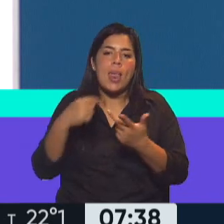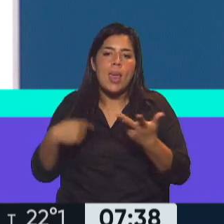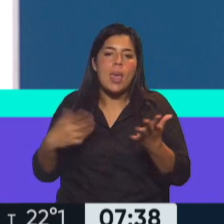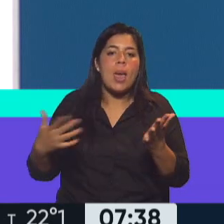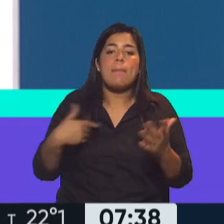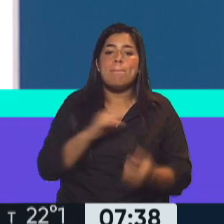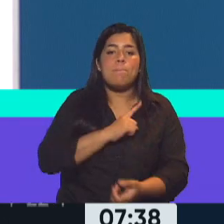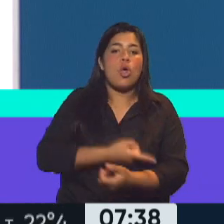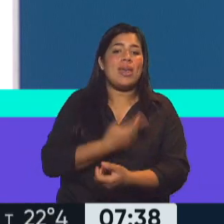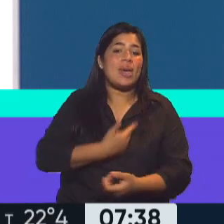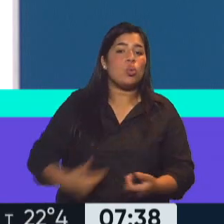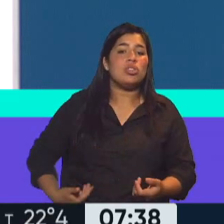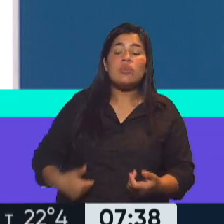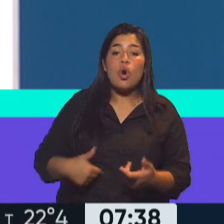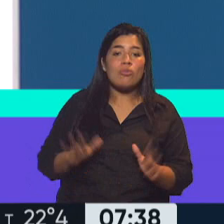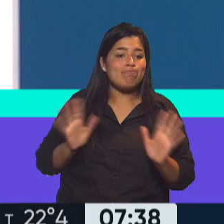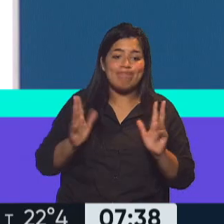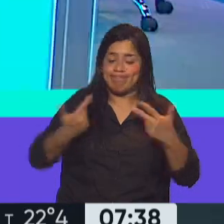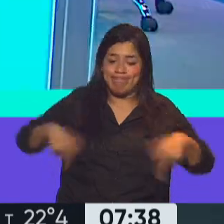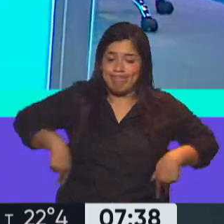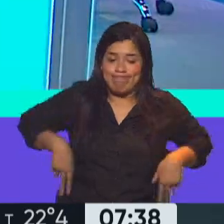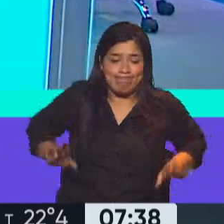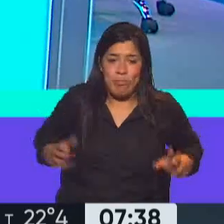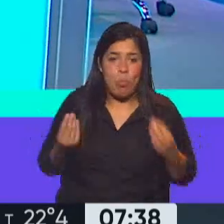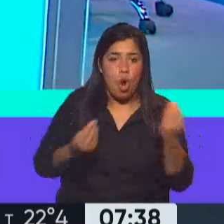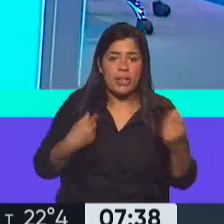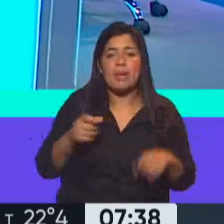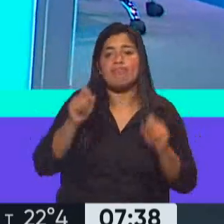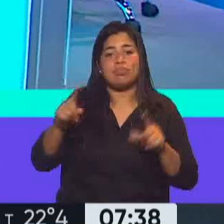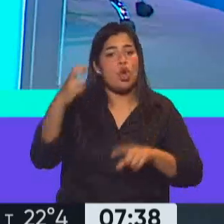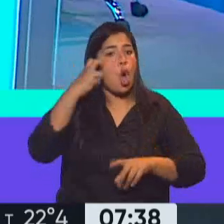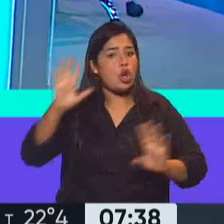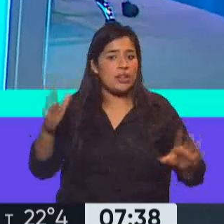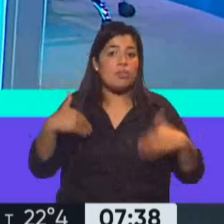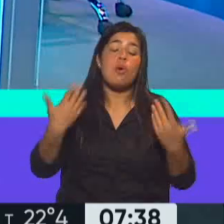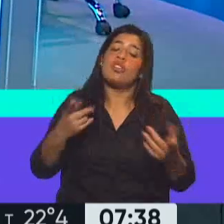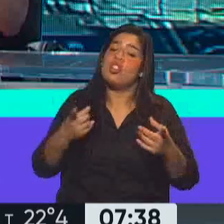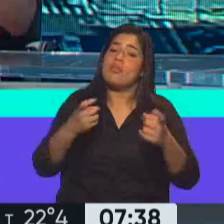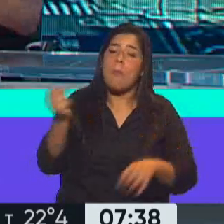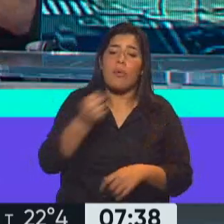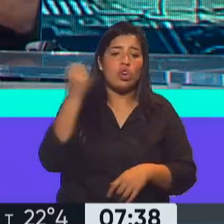nada porque son facultades del Congreso. Por eso la necesidad de este acuerdo del consenso para llevarlo al